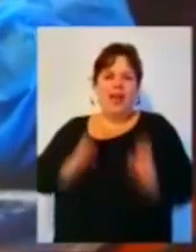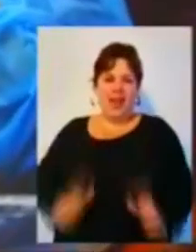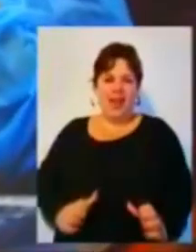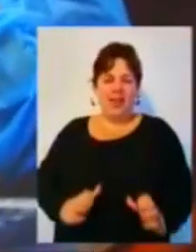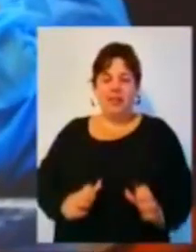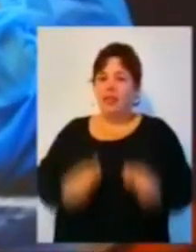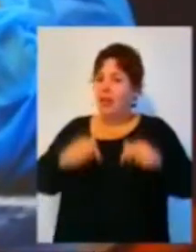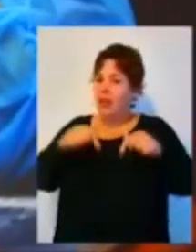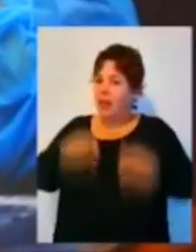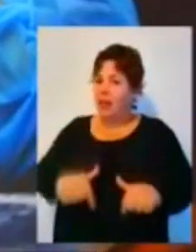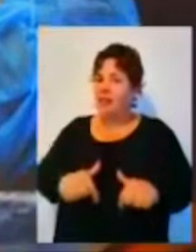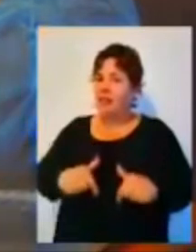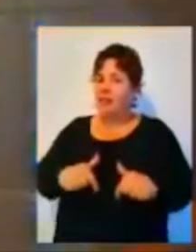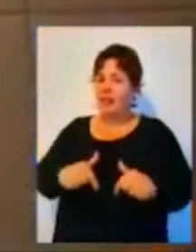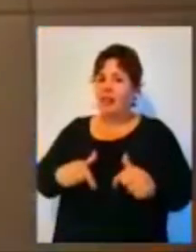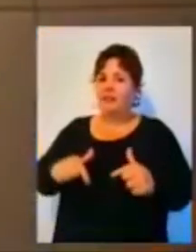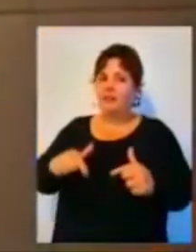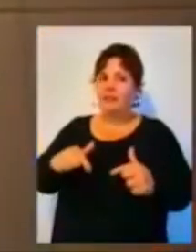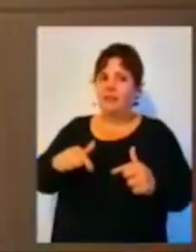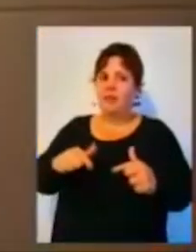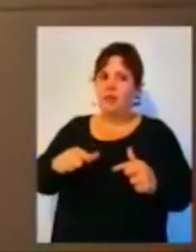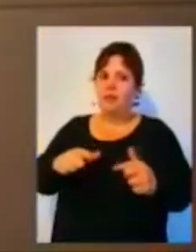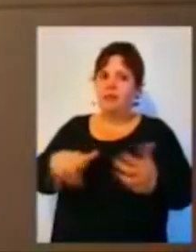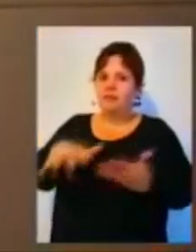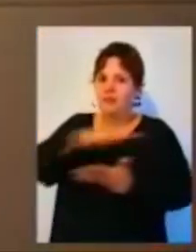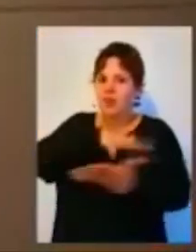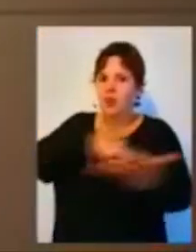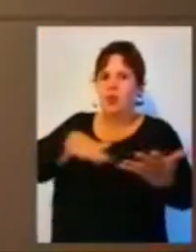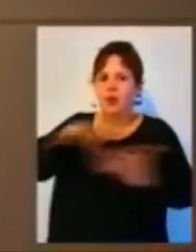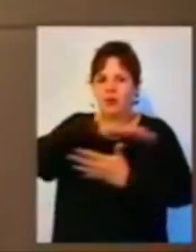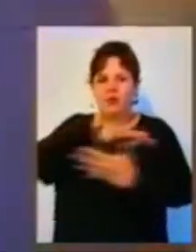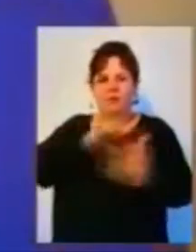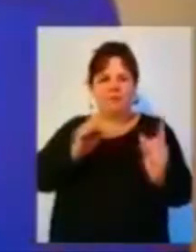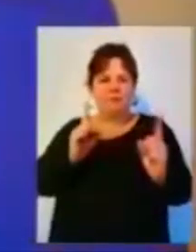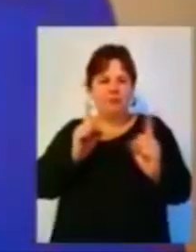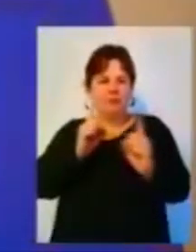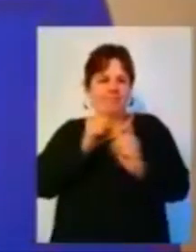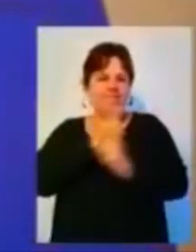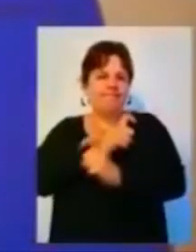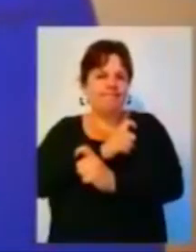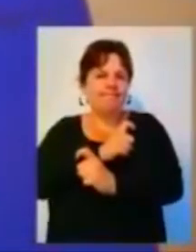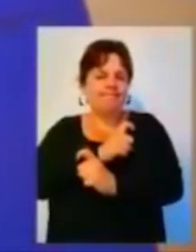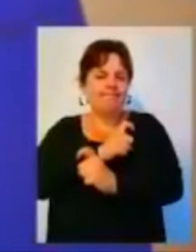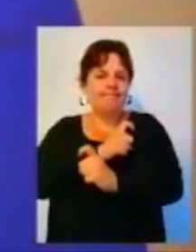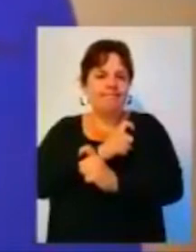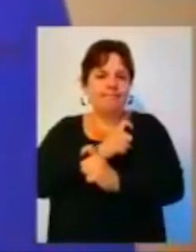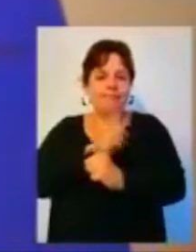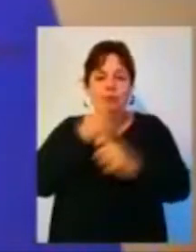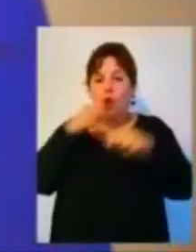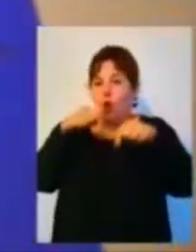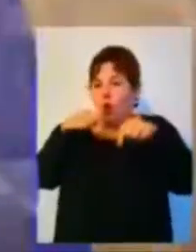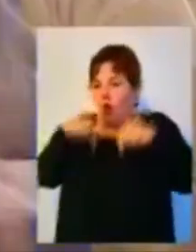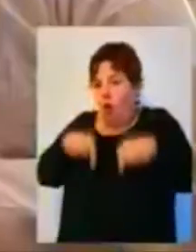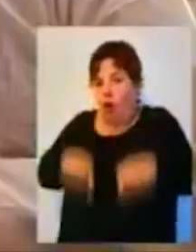.000 faltas de recursos humanos principalmente en interior del país, nos dicen que tenemos mucha gente certificada,